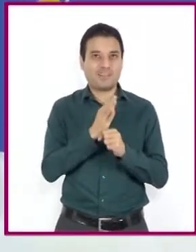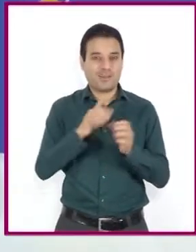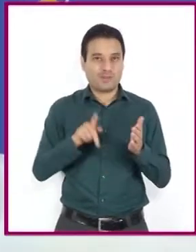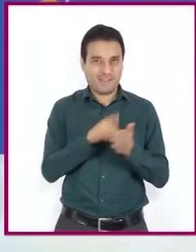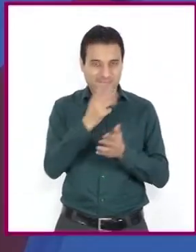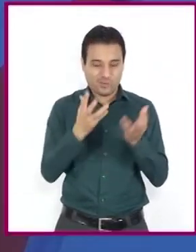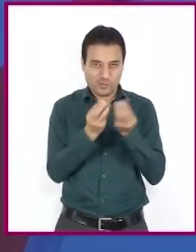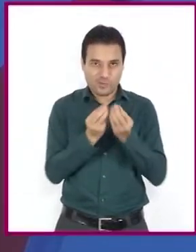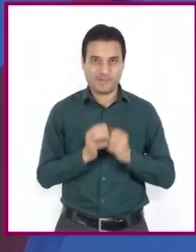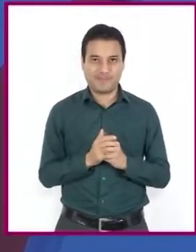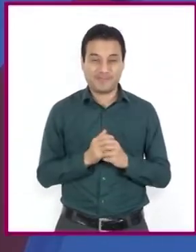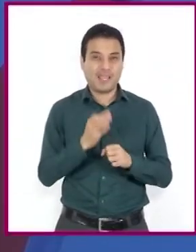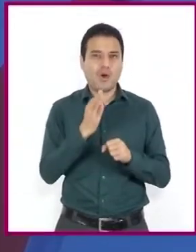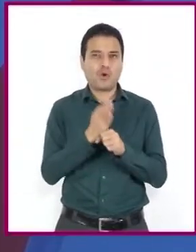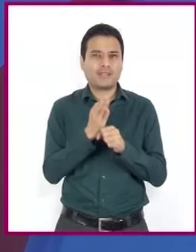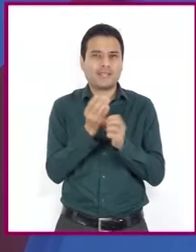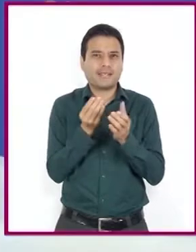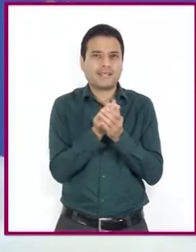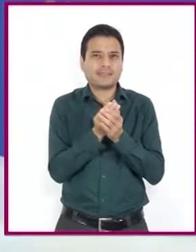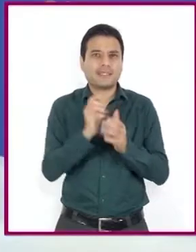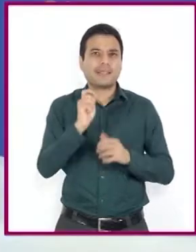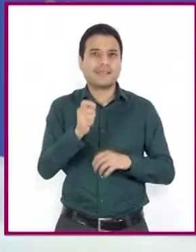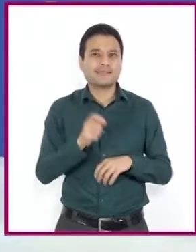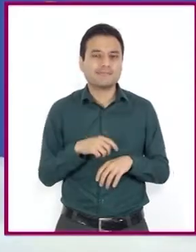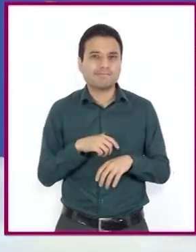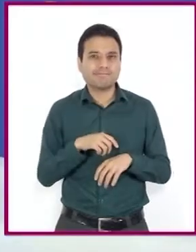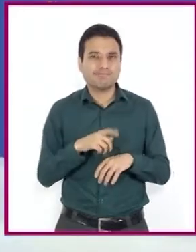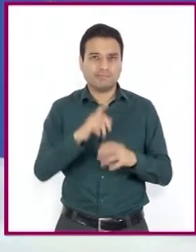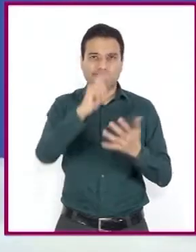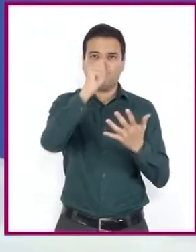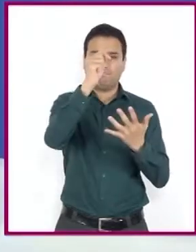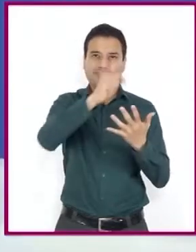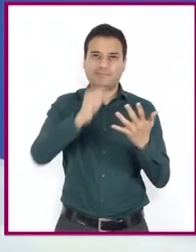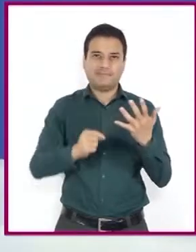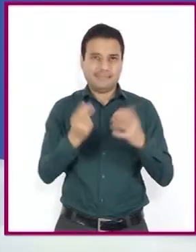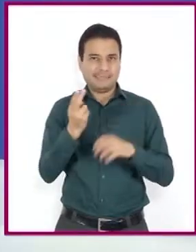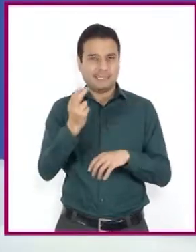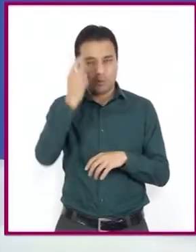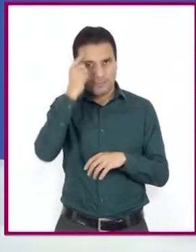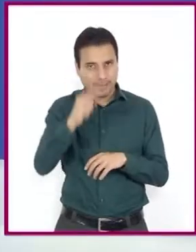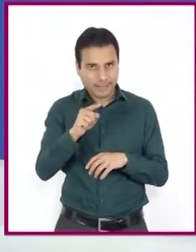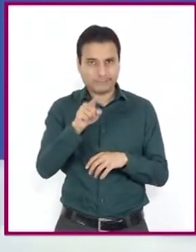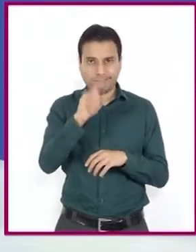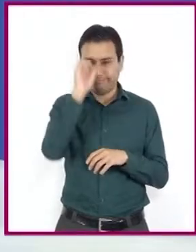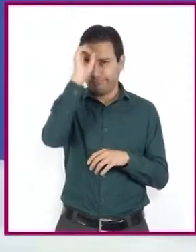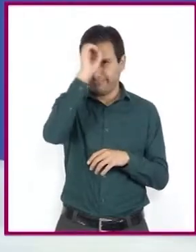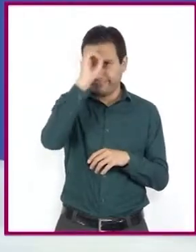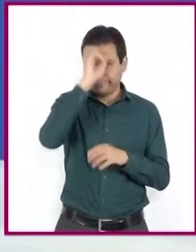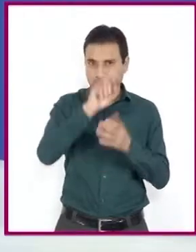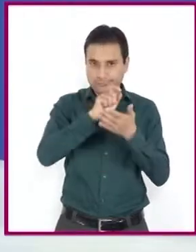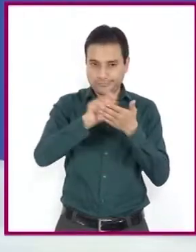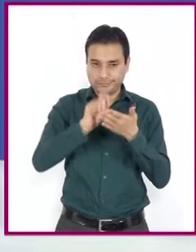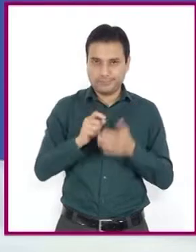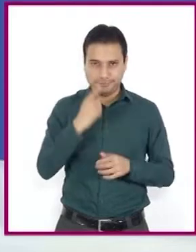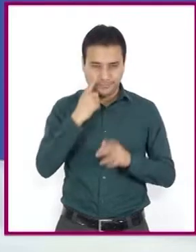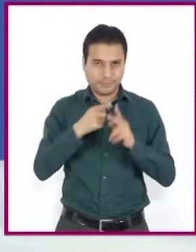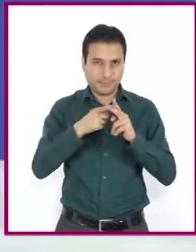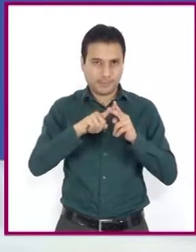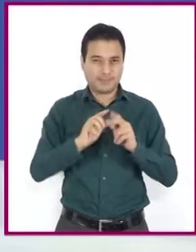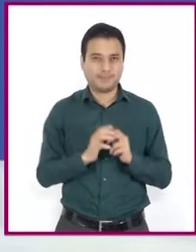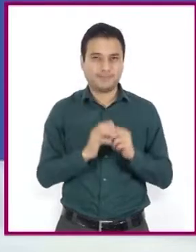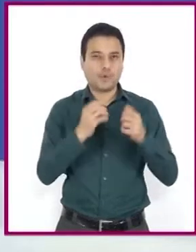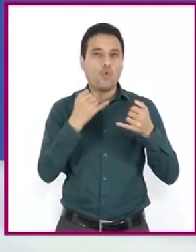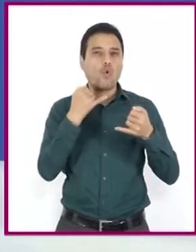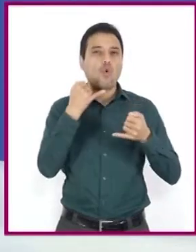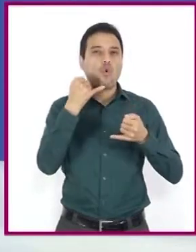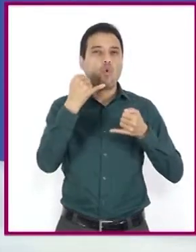En esta sesión vamos a revisar los aspectos que se deben considerar para escribir un ensayo. Comencemos jugando un